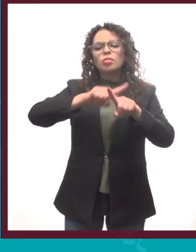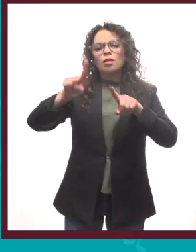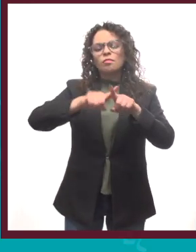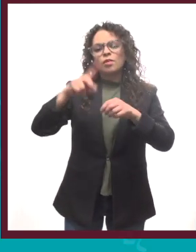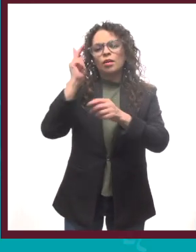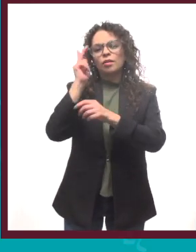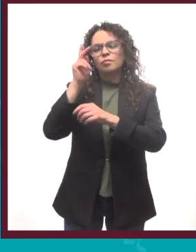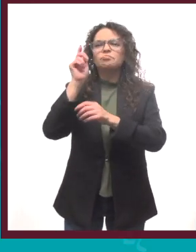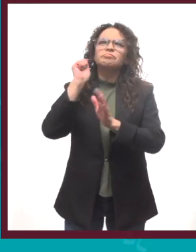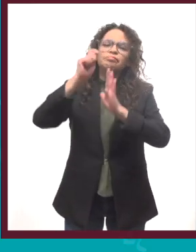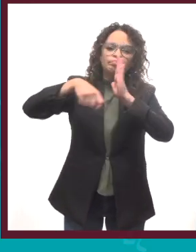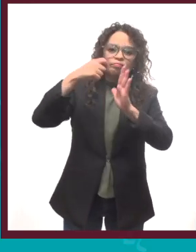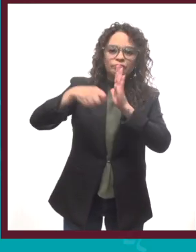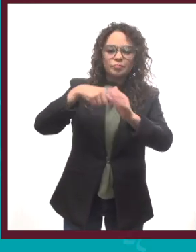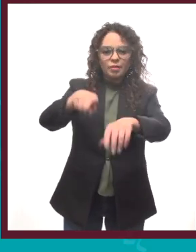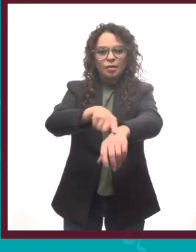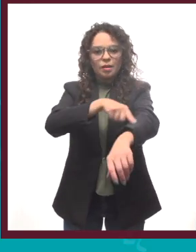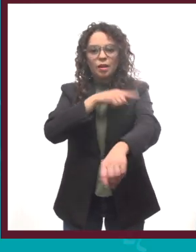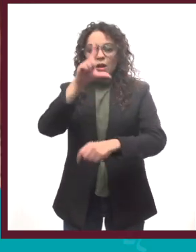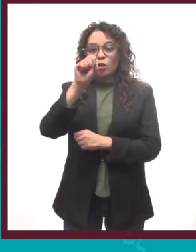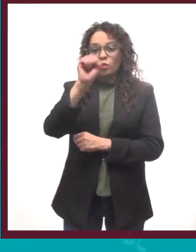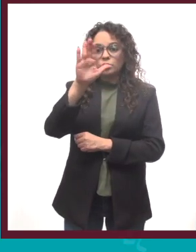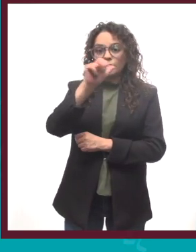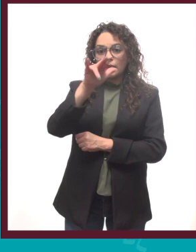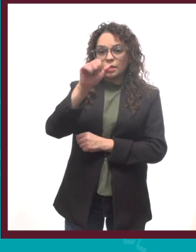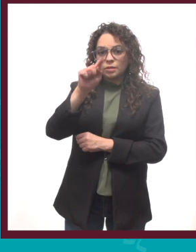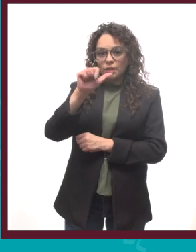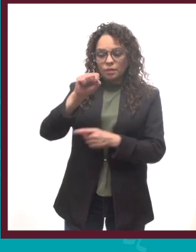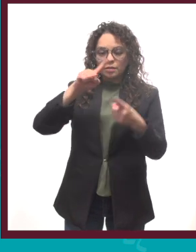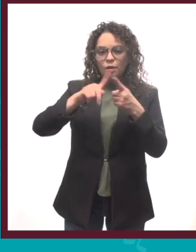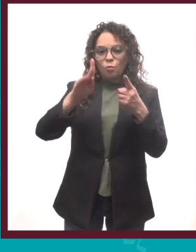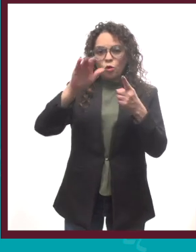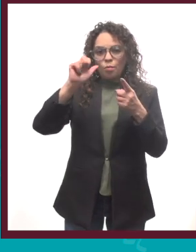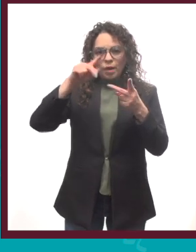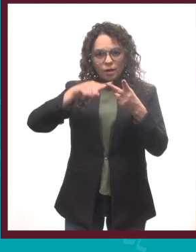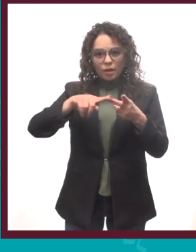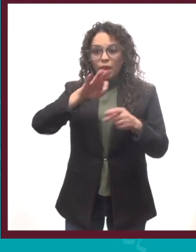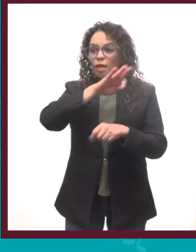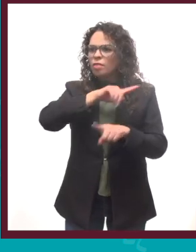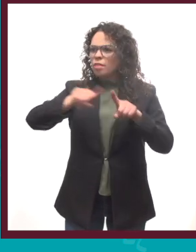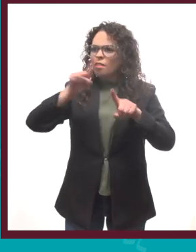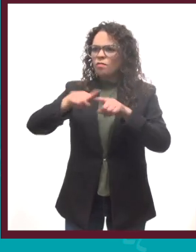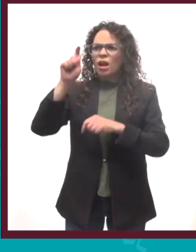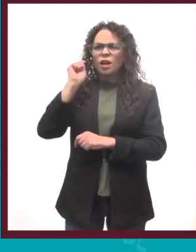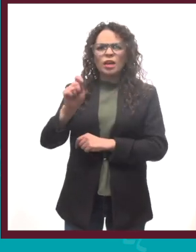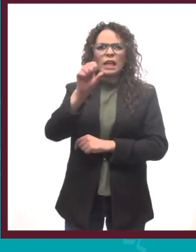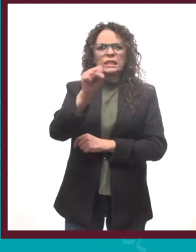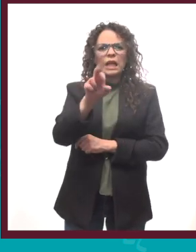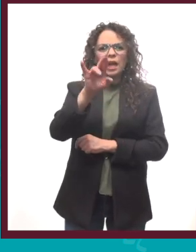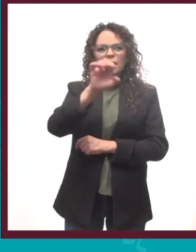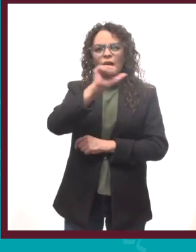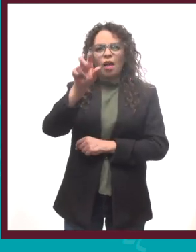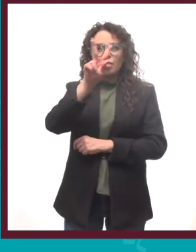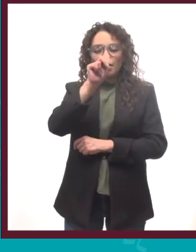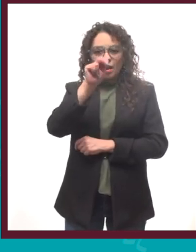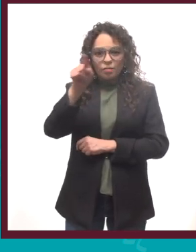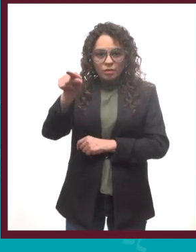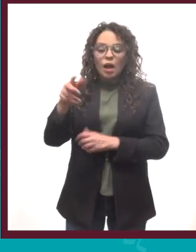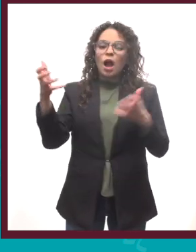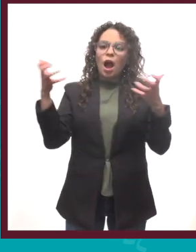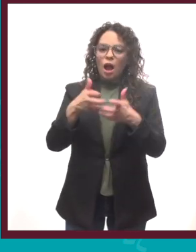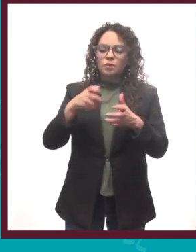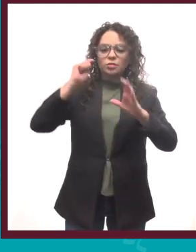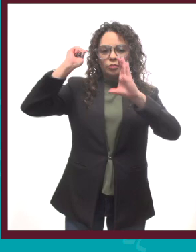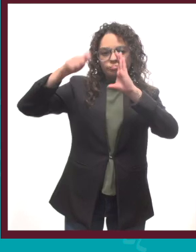y director de los largometrajes Los Bañistas y Bruma. Ha escrito y dirigido varias series de televisión y es co-guionista